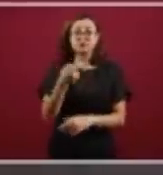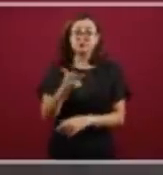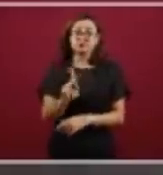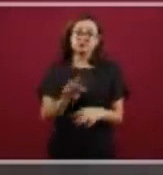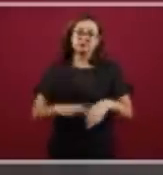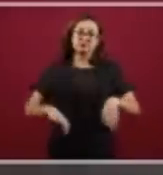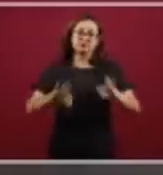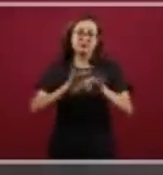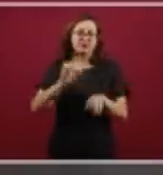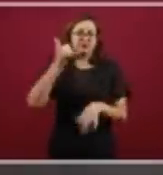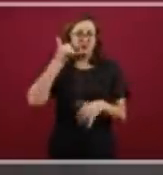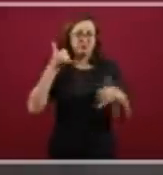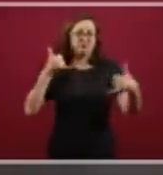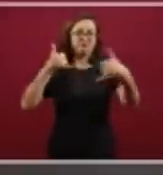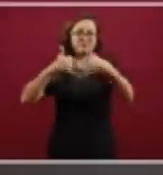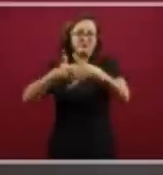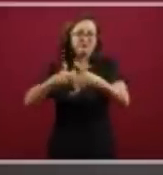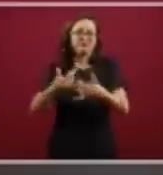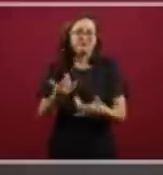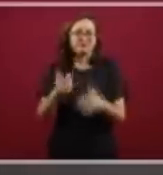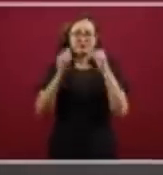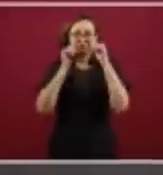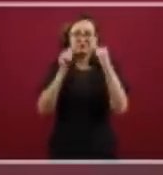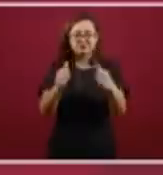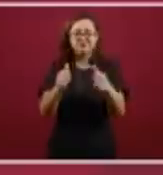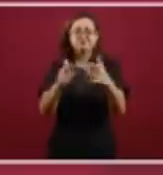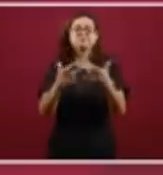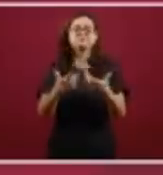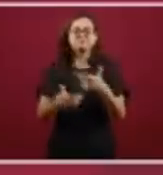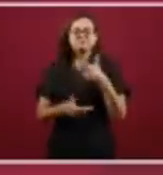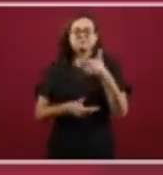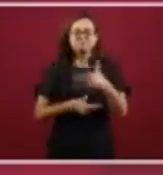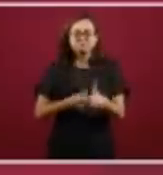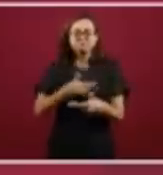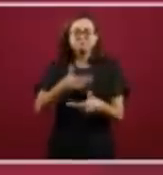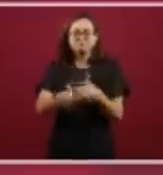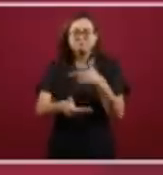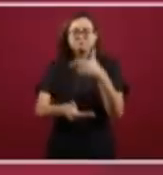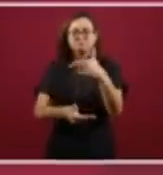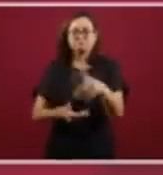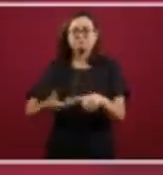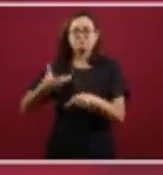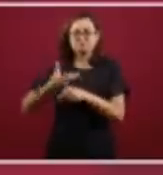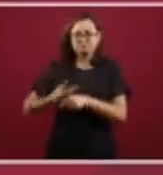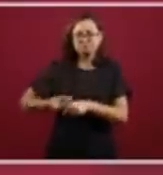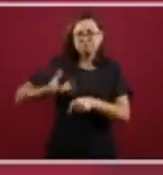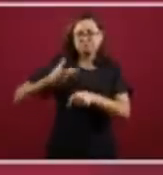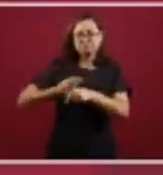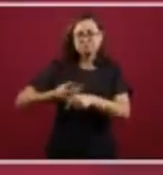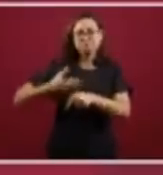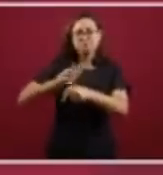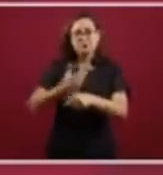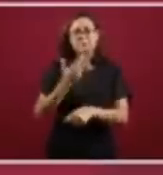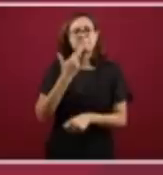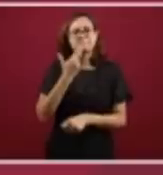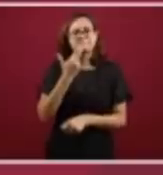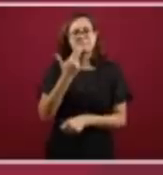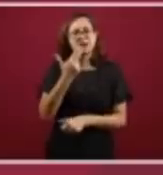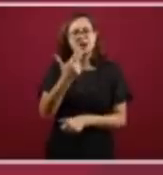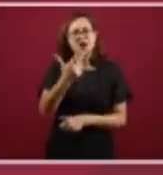atienda los teléfonos. Esto lo vamos a ir mejorando